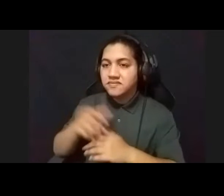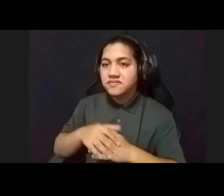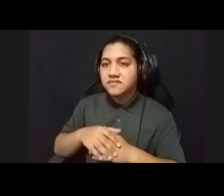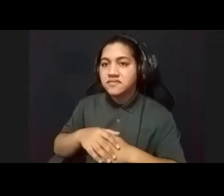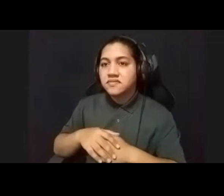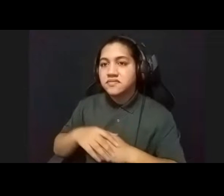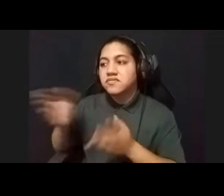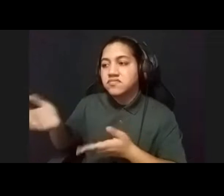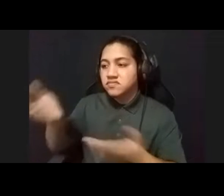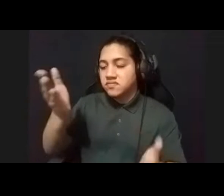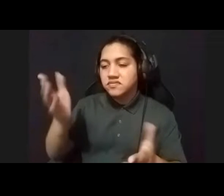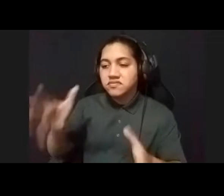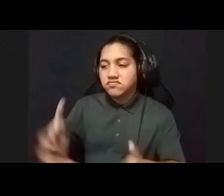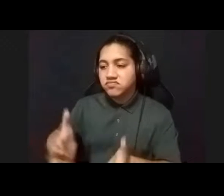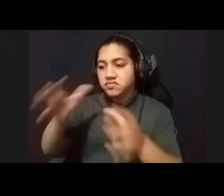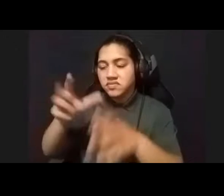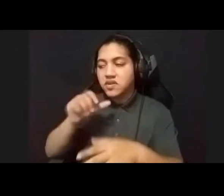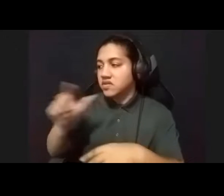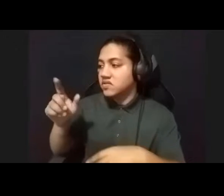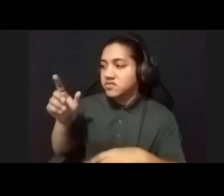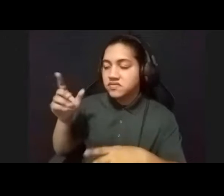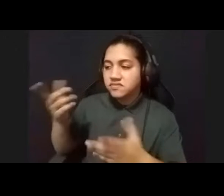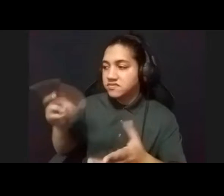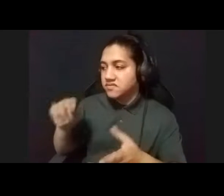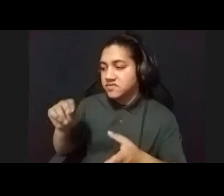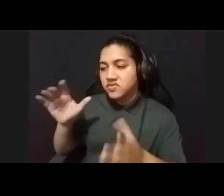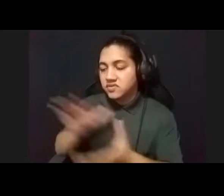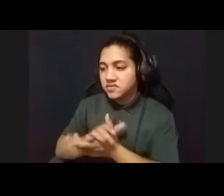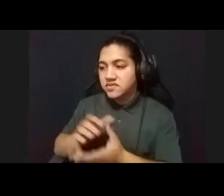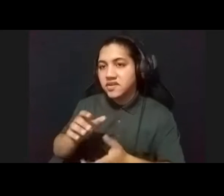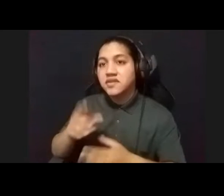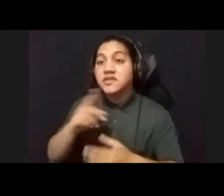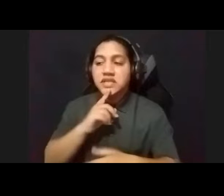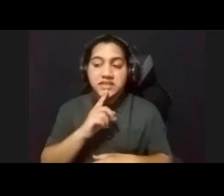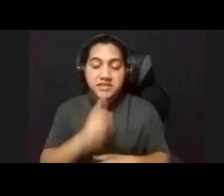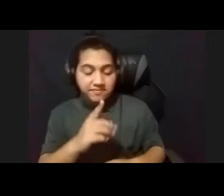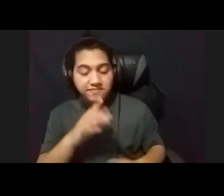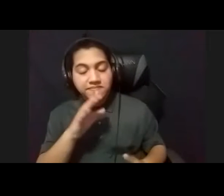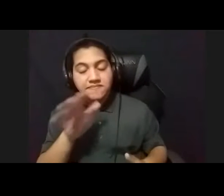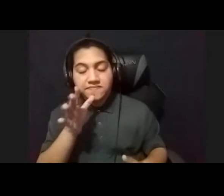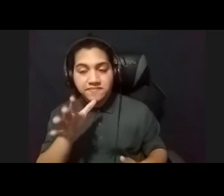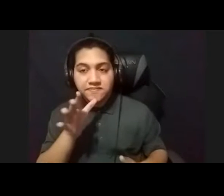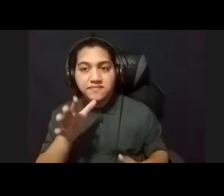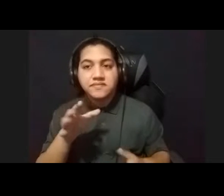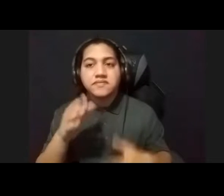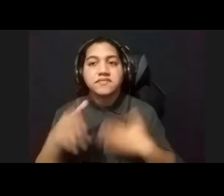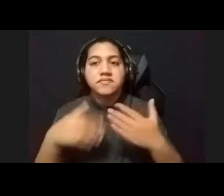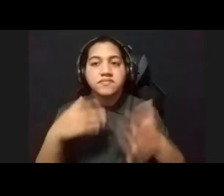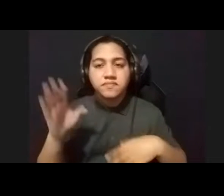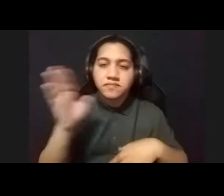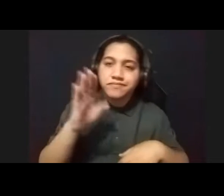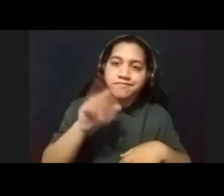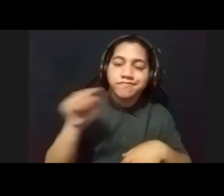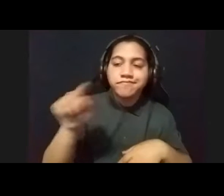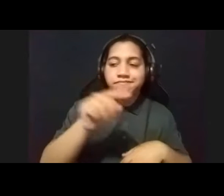Devuélvele la dote, que con él no te debes casar. Y la hija le dice, es cierto, madre. Y así ella va buscando